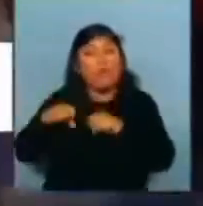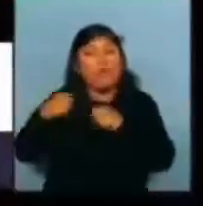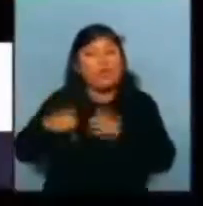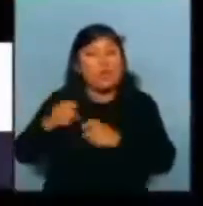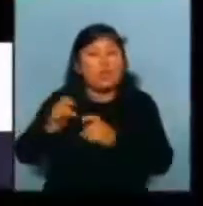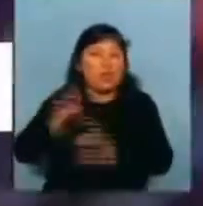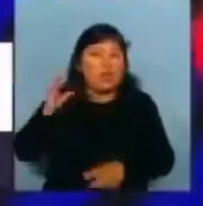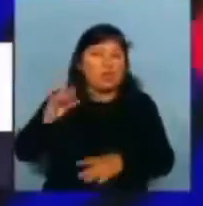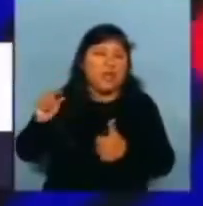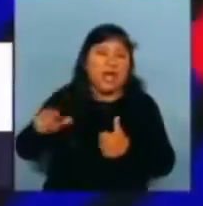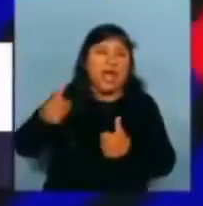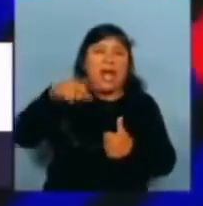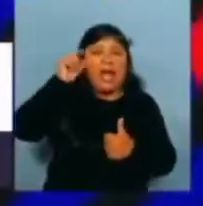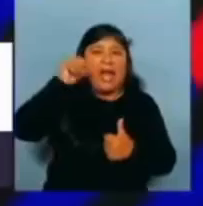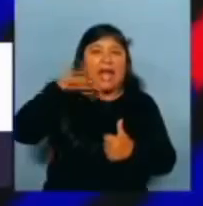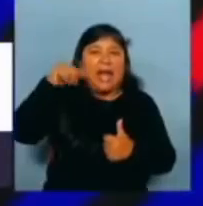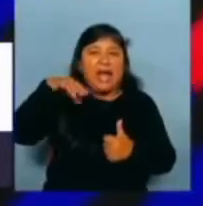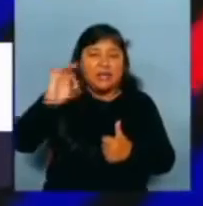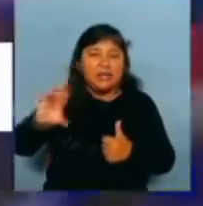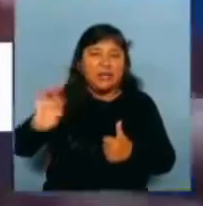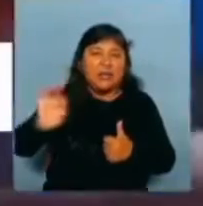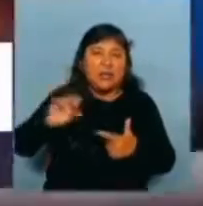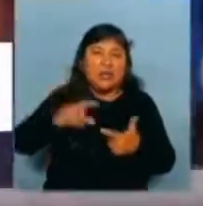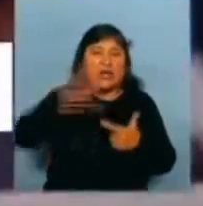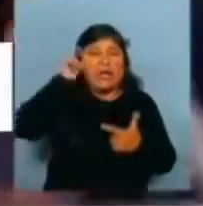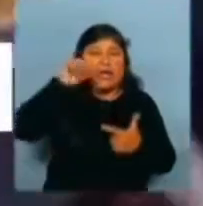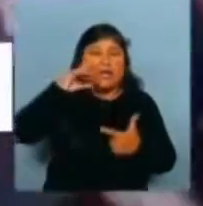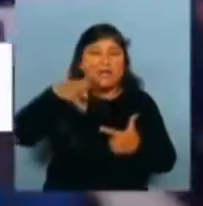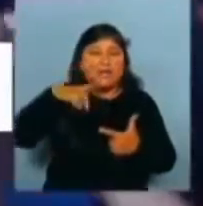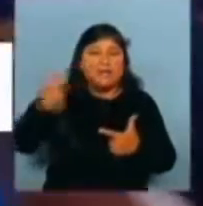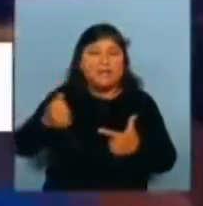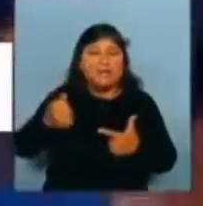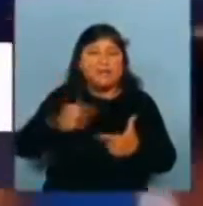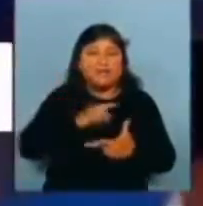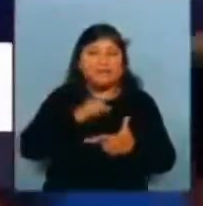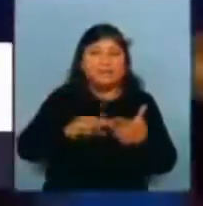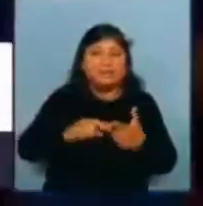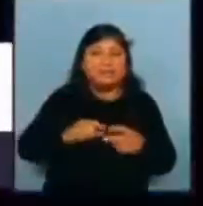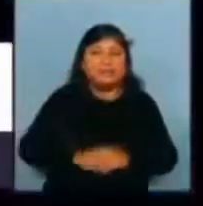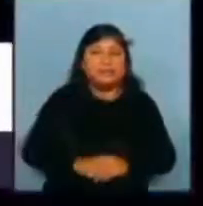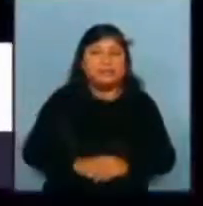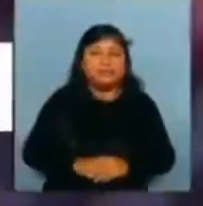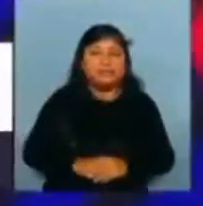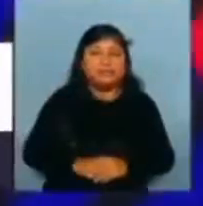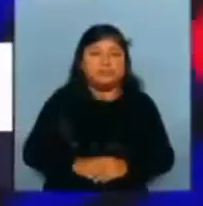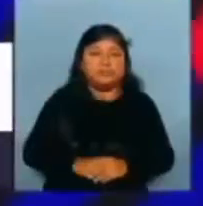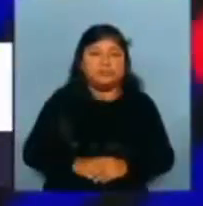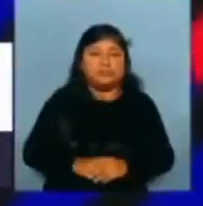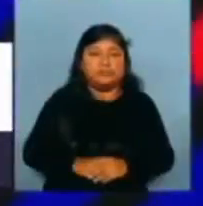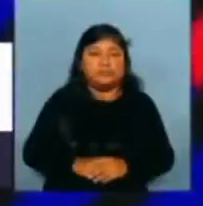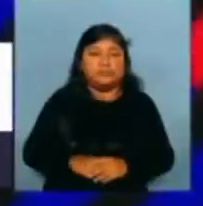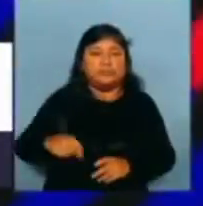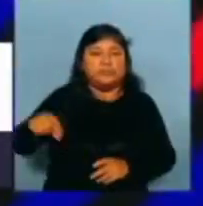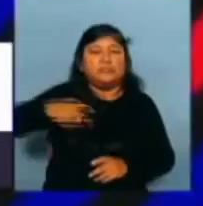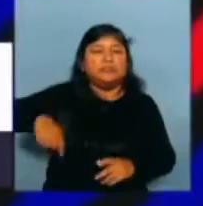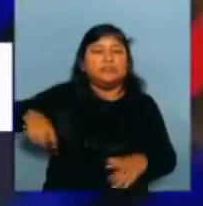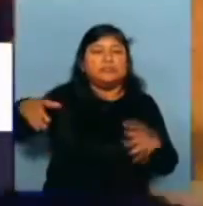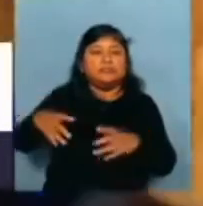Alejandro. Uh-huh. Acá hay una cuestión de que, para que la gente también se entere, Brenda,